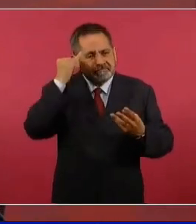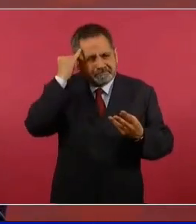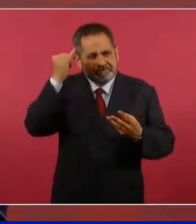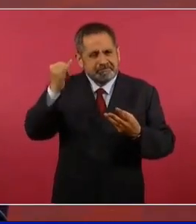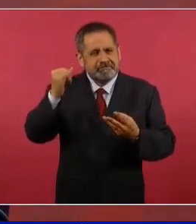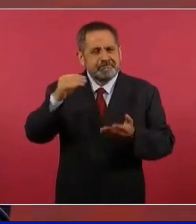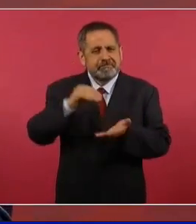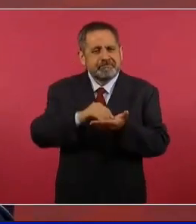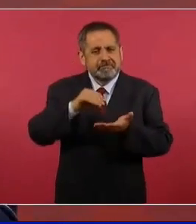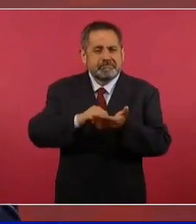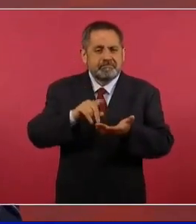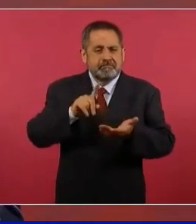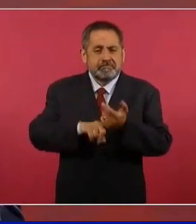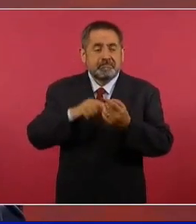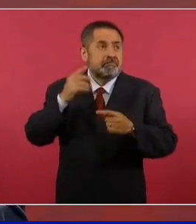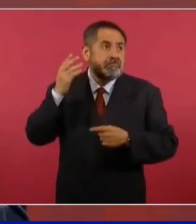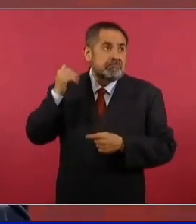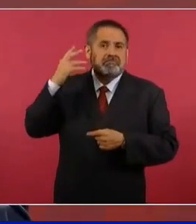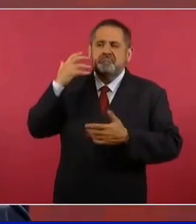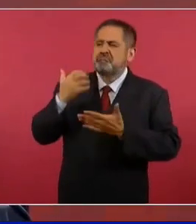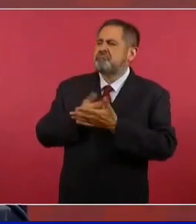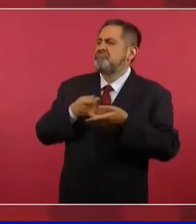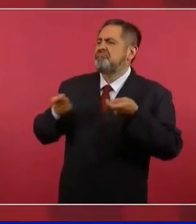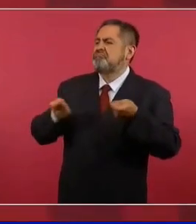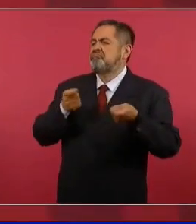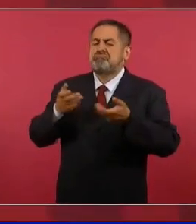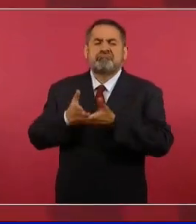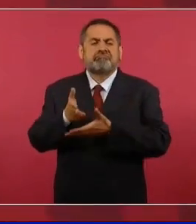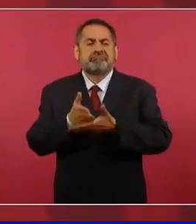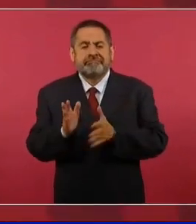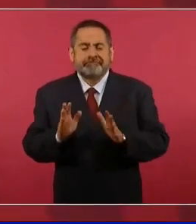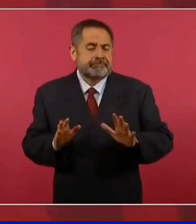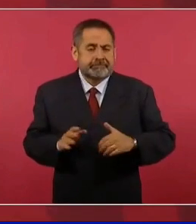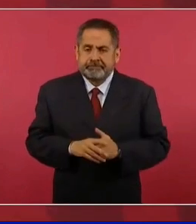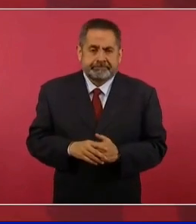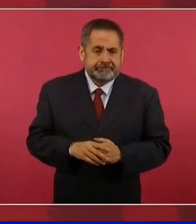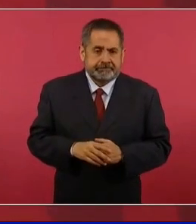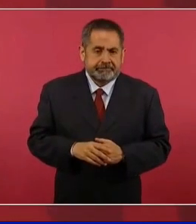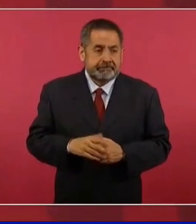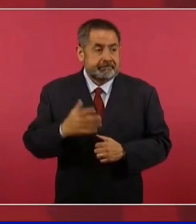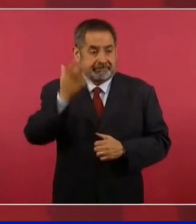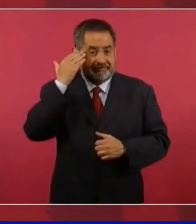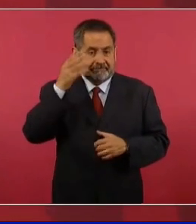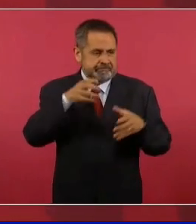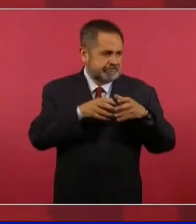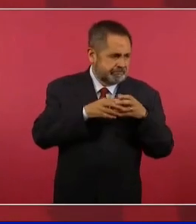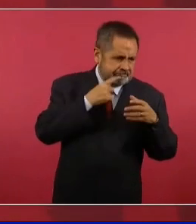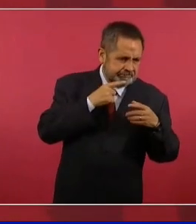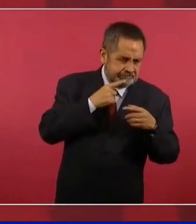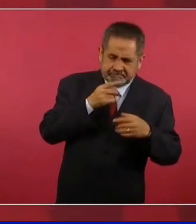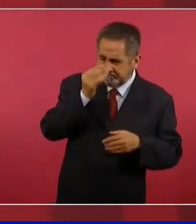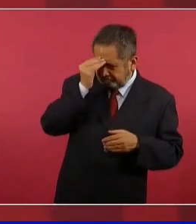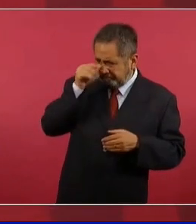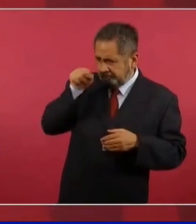polvos de aquellos lodos. Antes se promovían golpes de Estado,